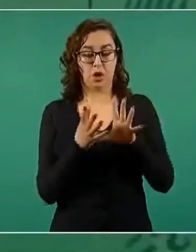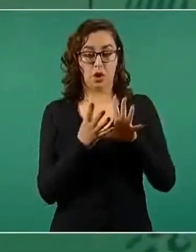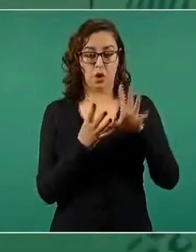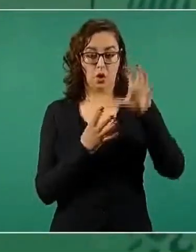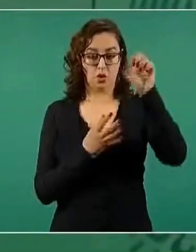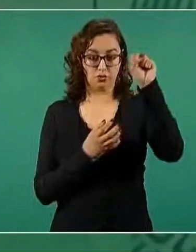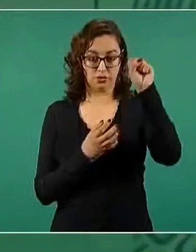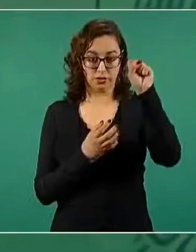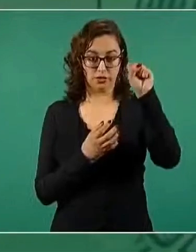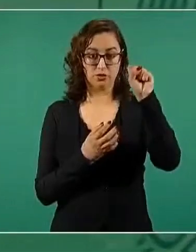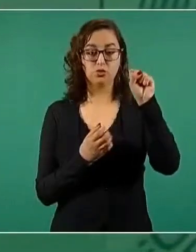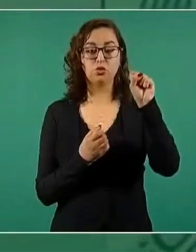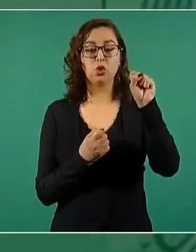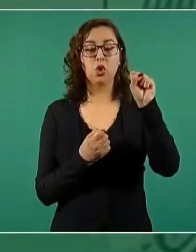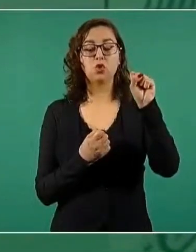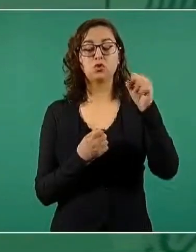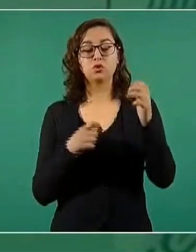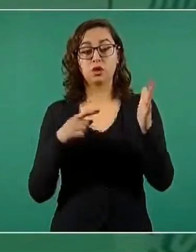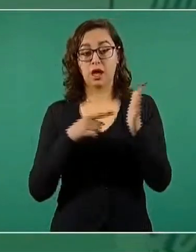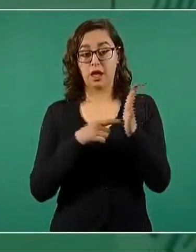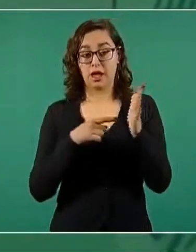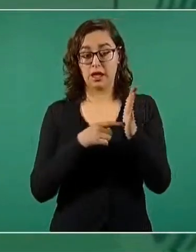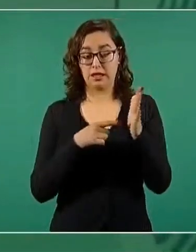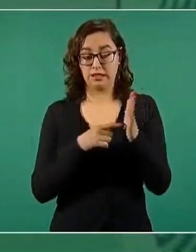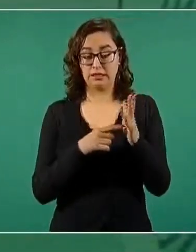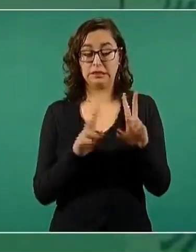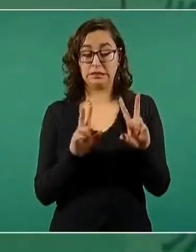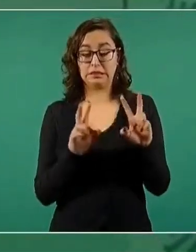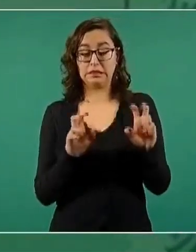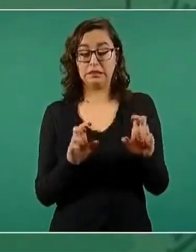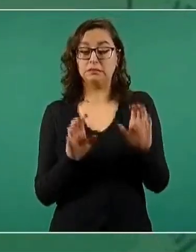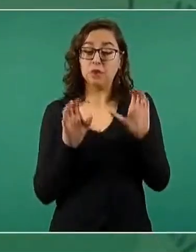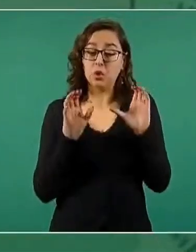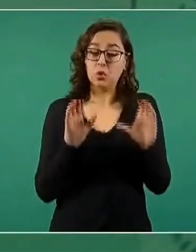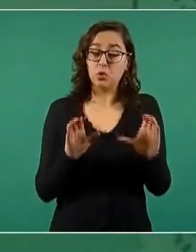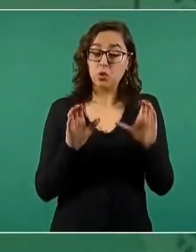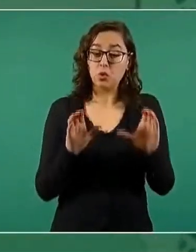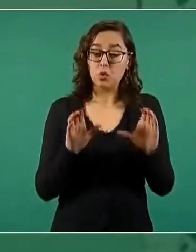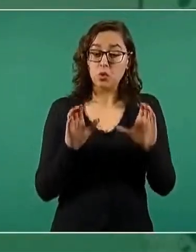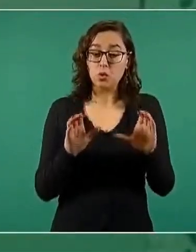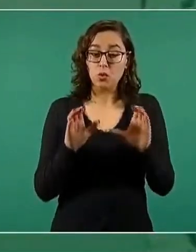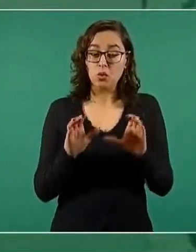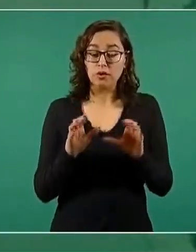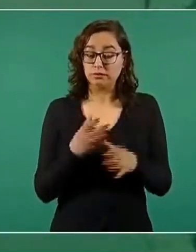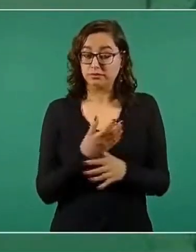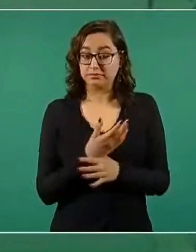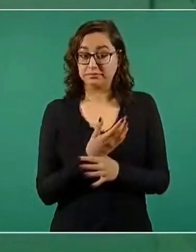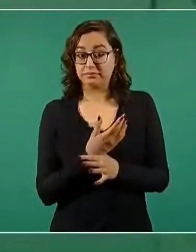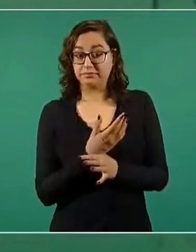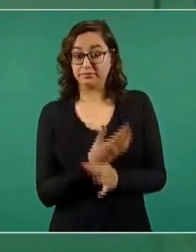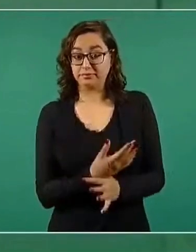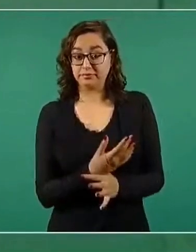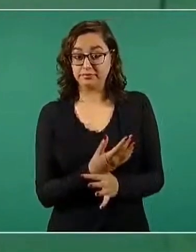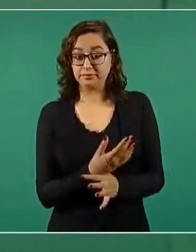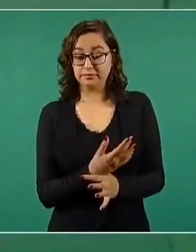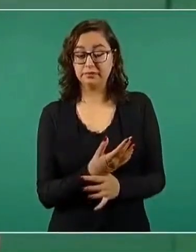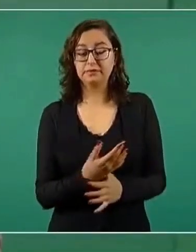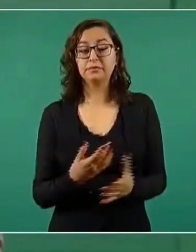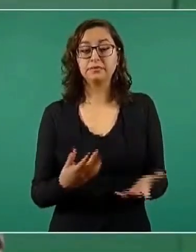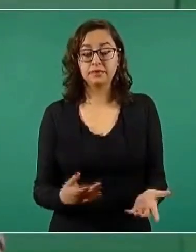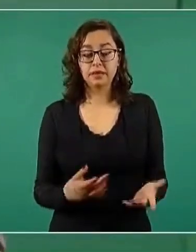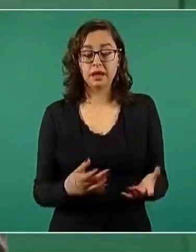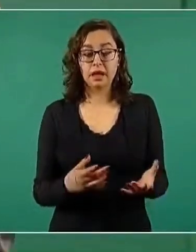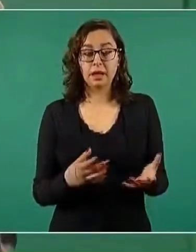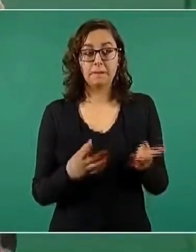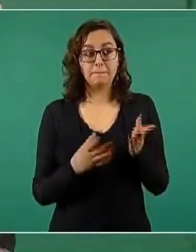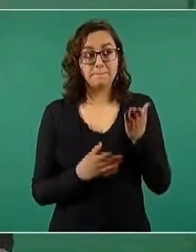que significaba deuda tenía que destinarse a inversión, a